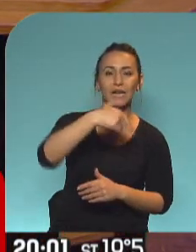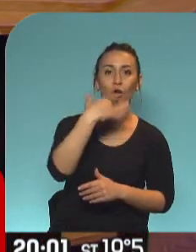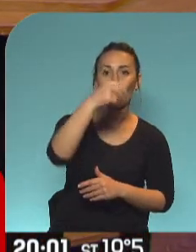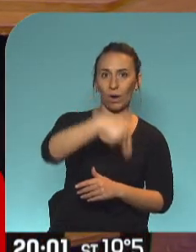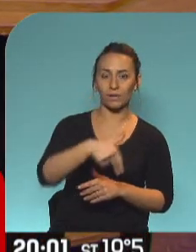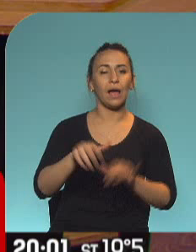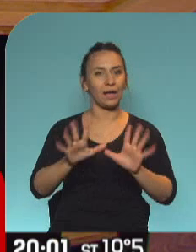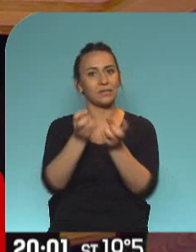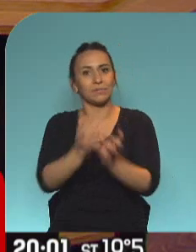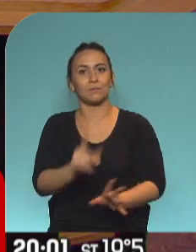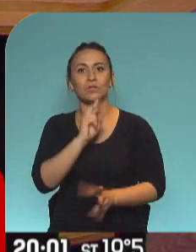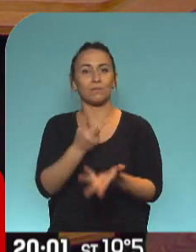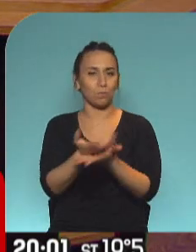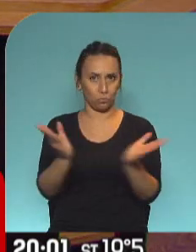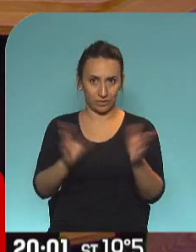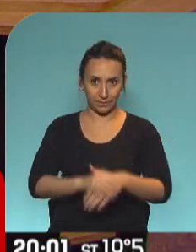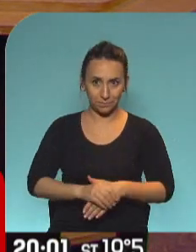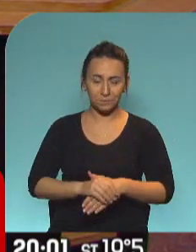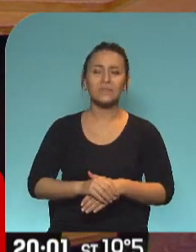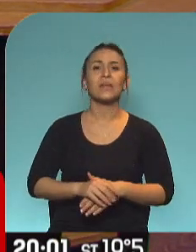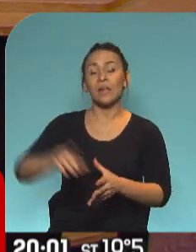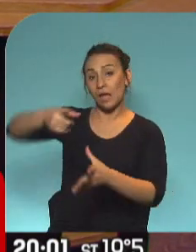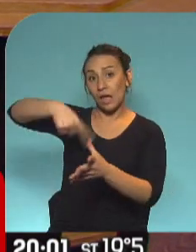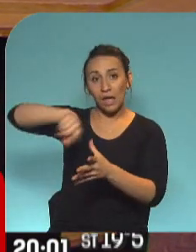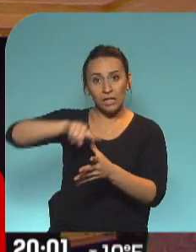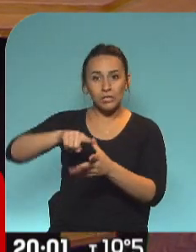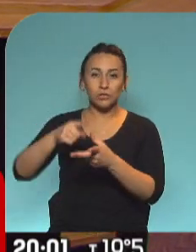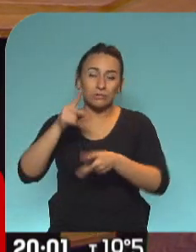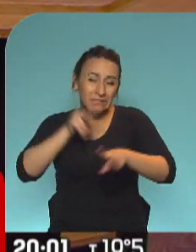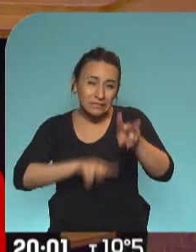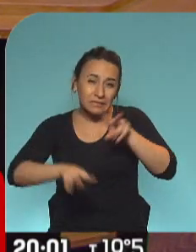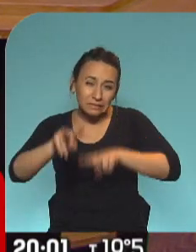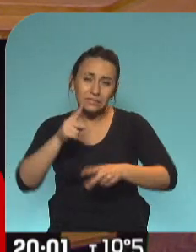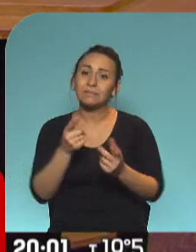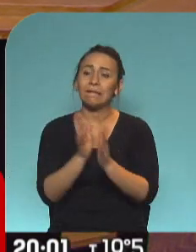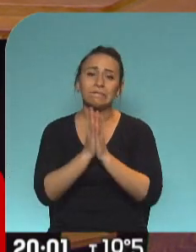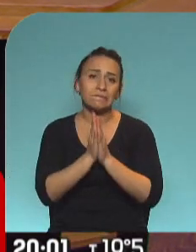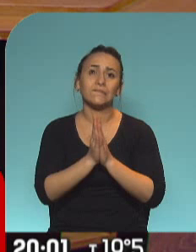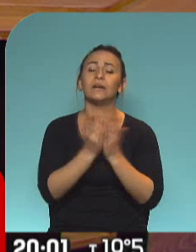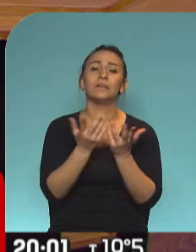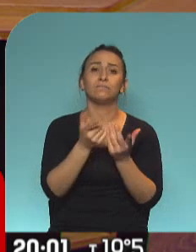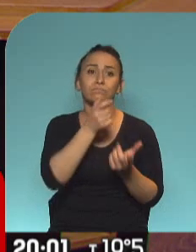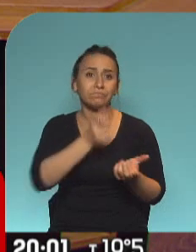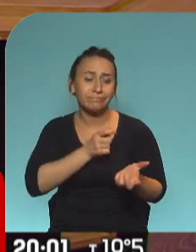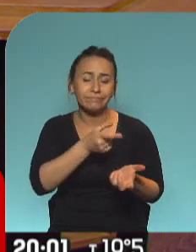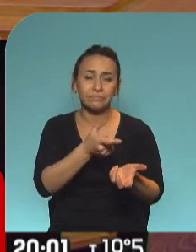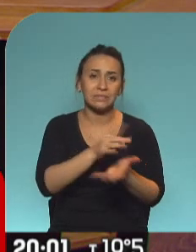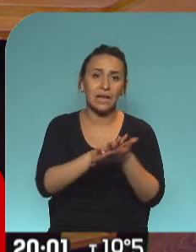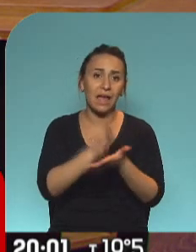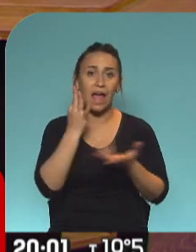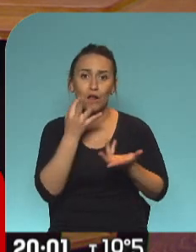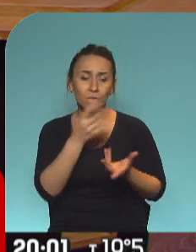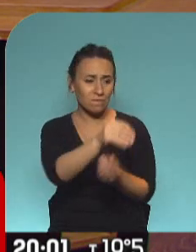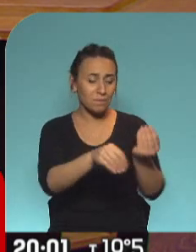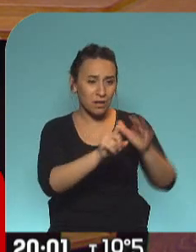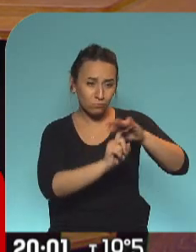noches. ¿Cómo están? Muy buenas noches. Mientras buscaban a sus familiares, mientras rogaban tener alguna respuesta acerca de dónde estaban sus familiares, es